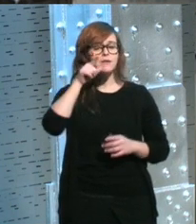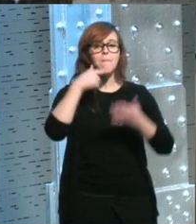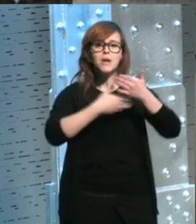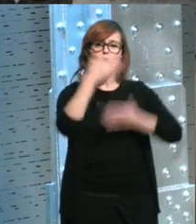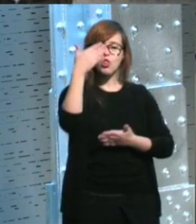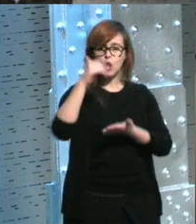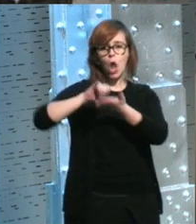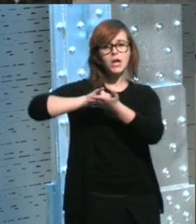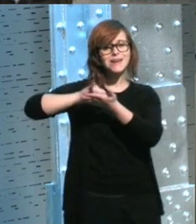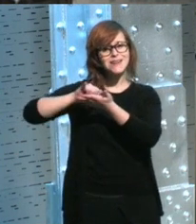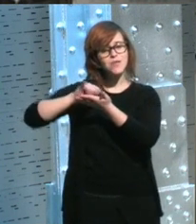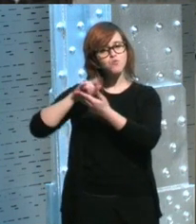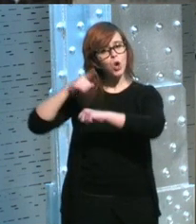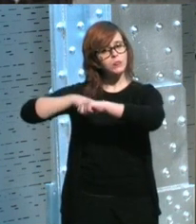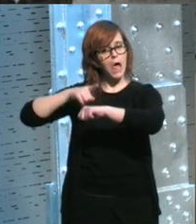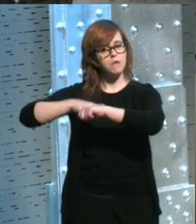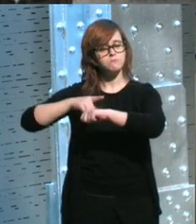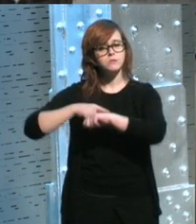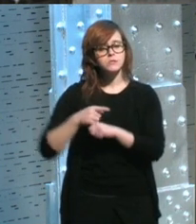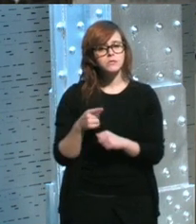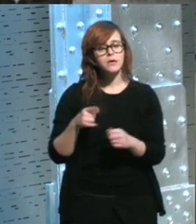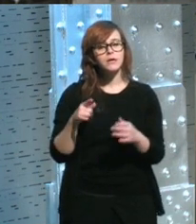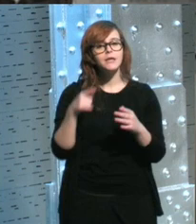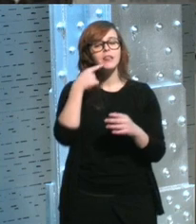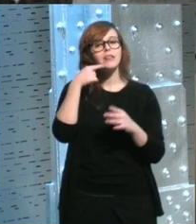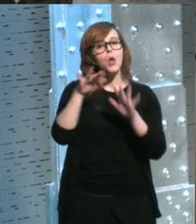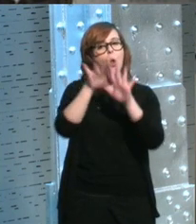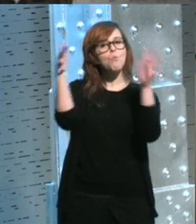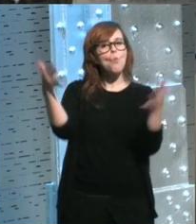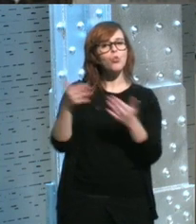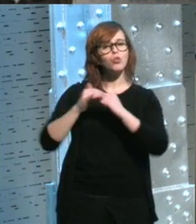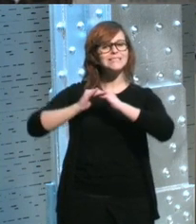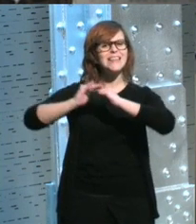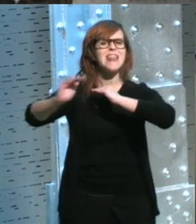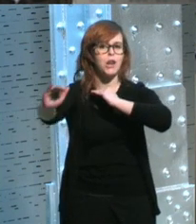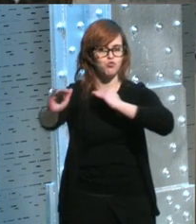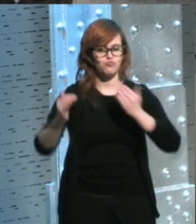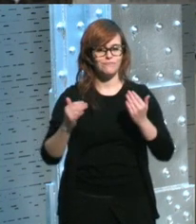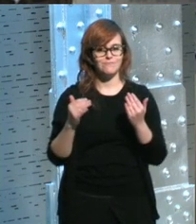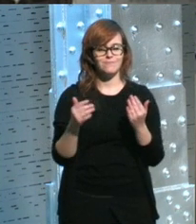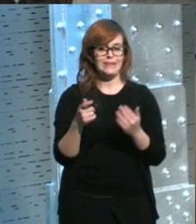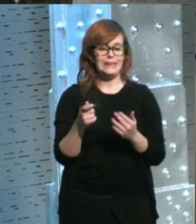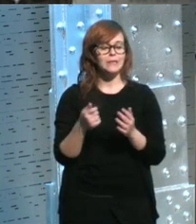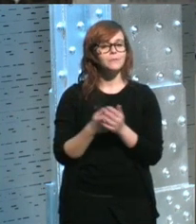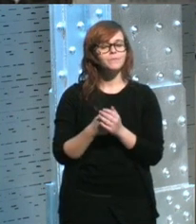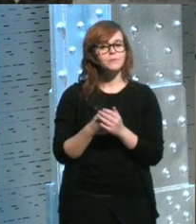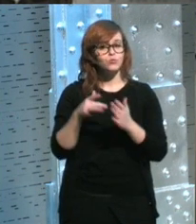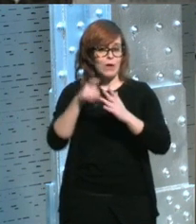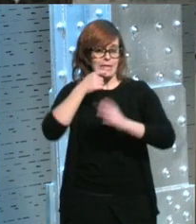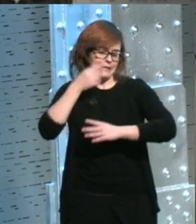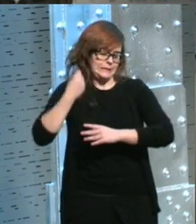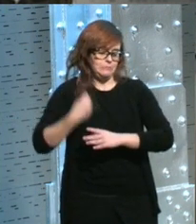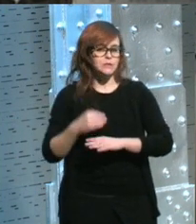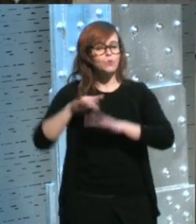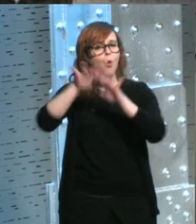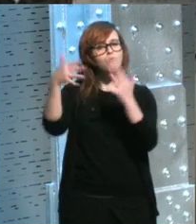un libro que dice el mundo es llano, the world is flat. Y eso me chocó,